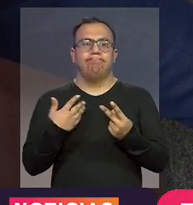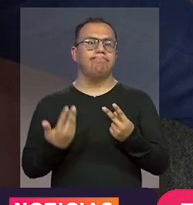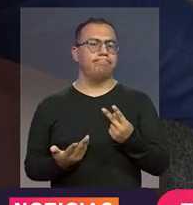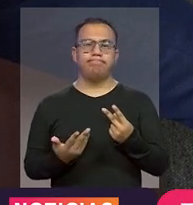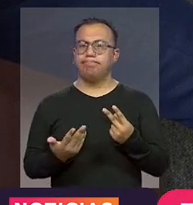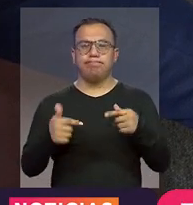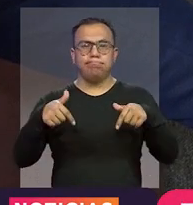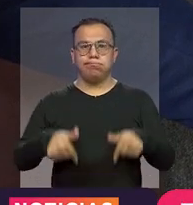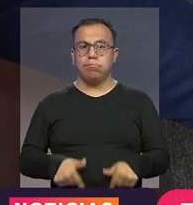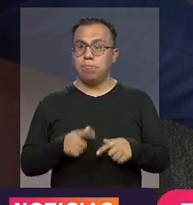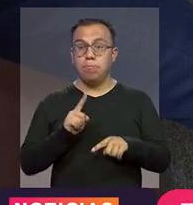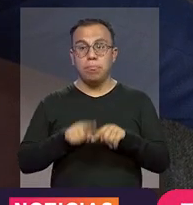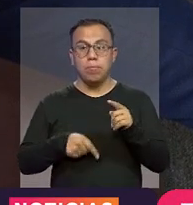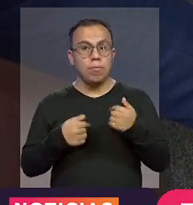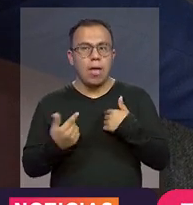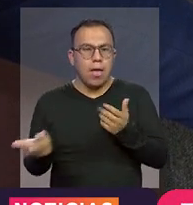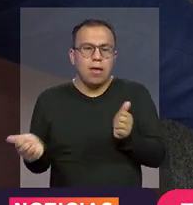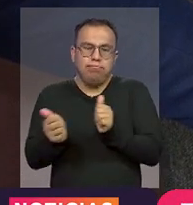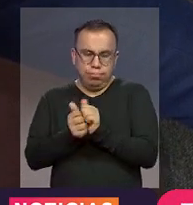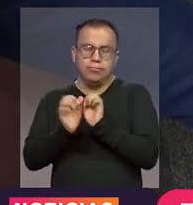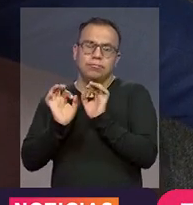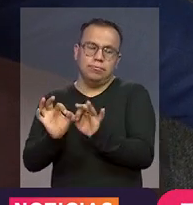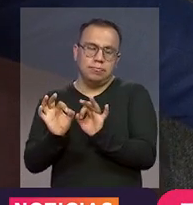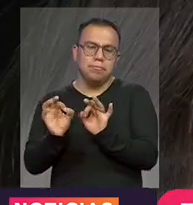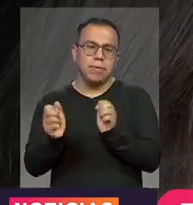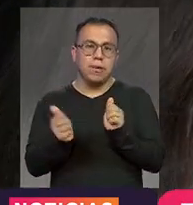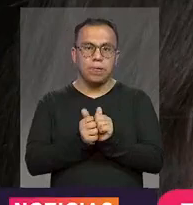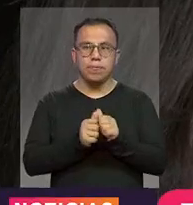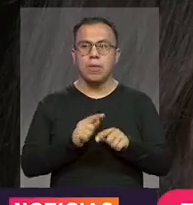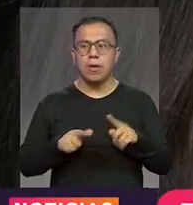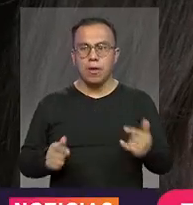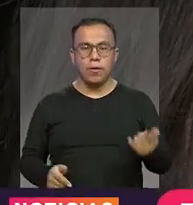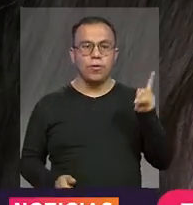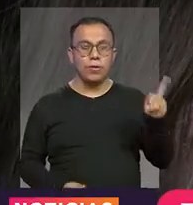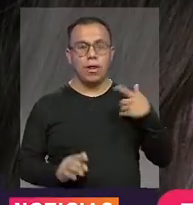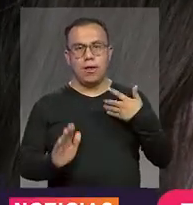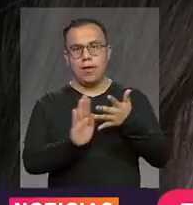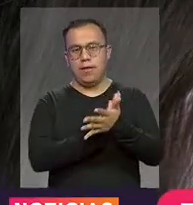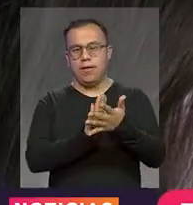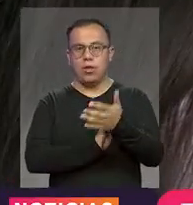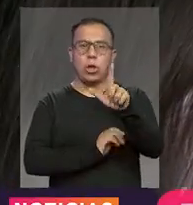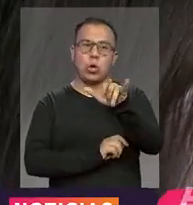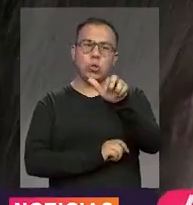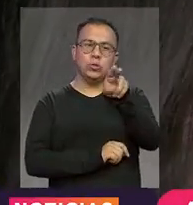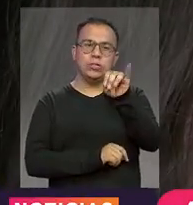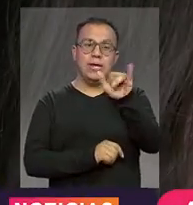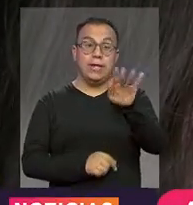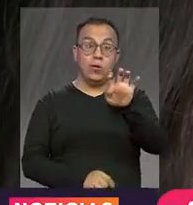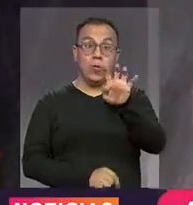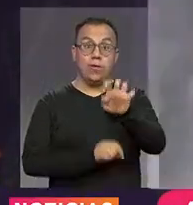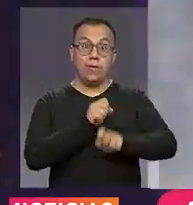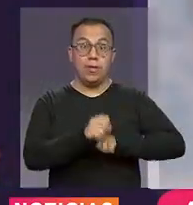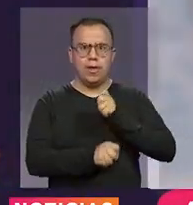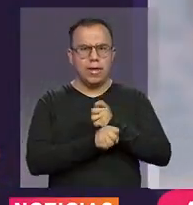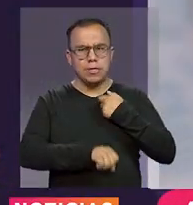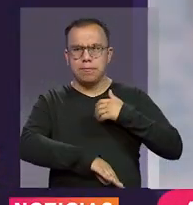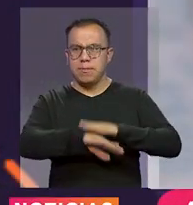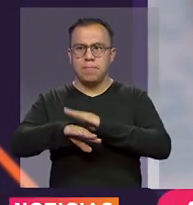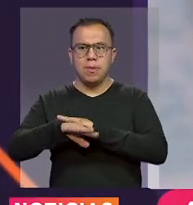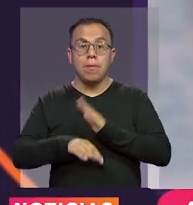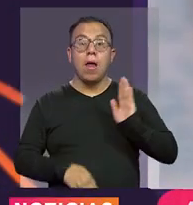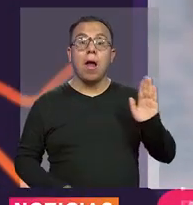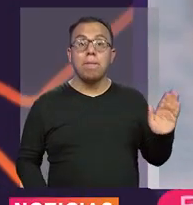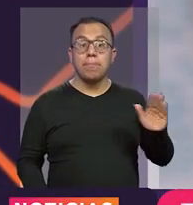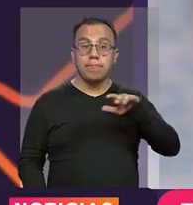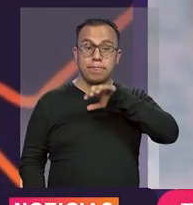sólo él podría quitar este es el mensaje que luciana rodríguez de 9 años le envía a las personas que